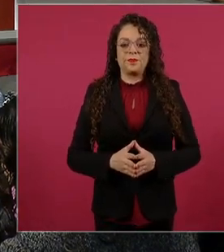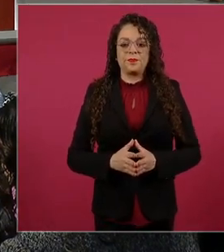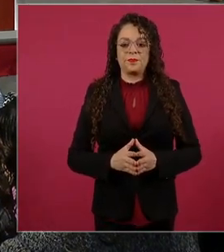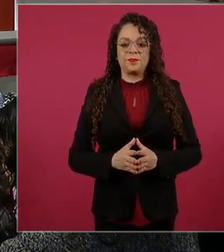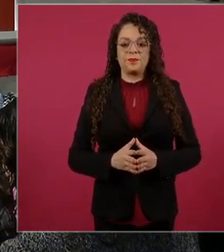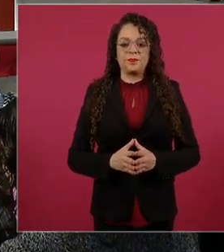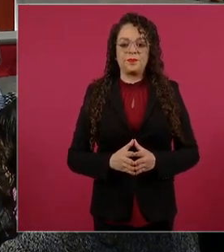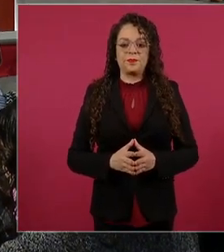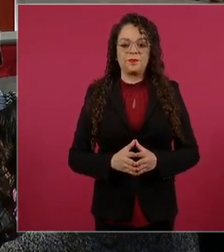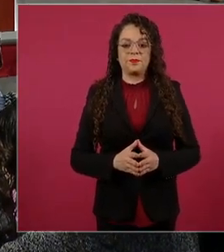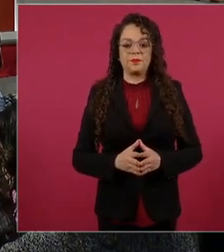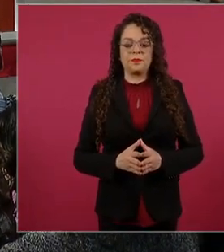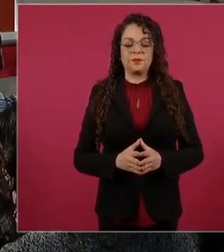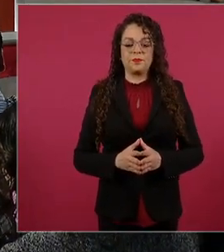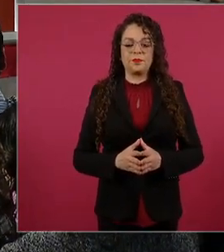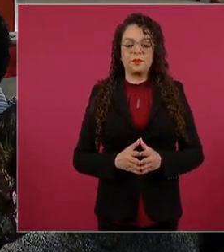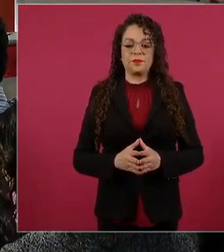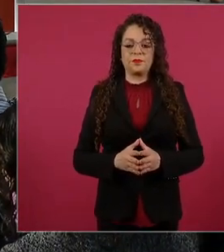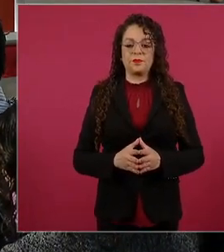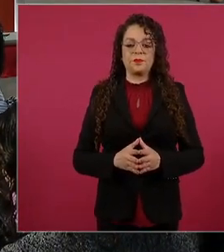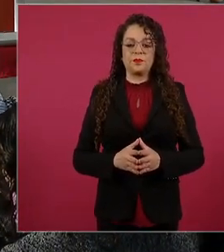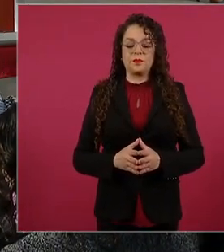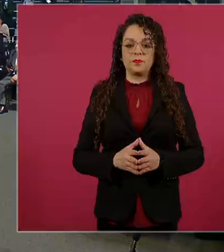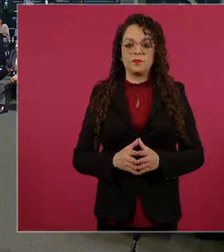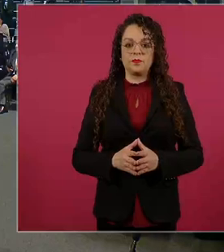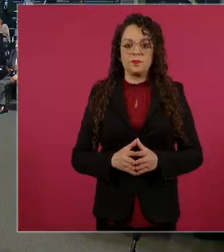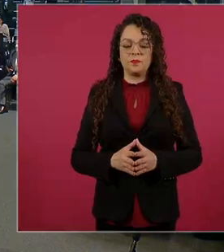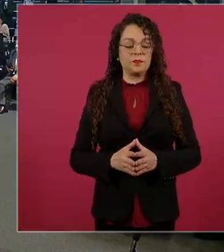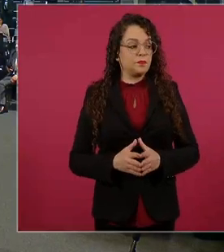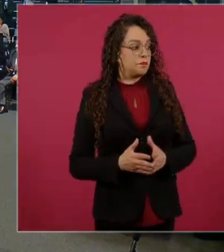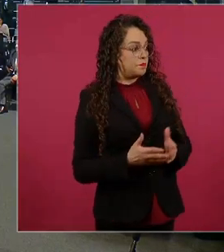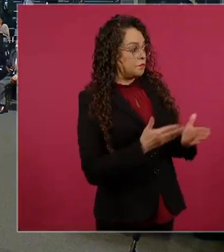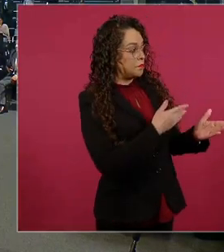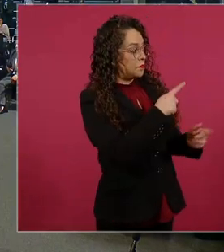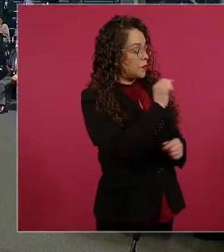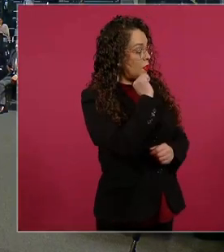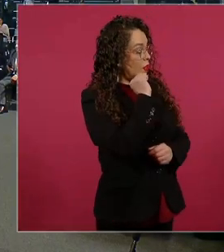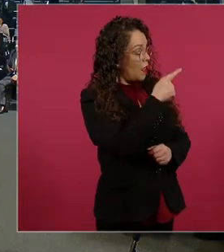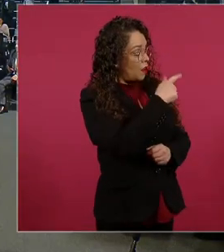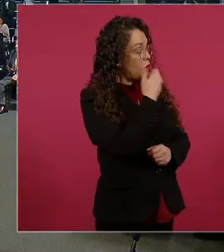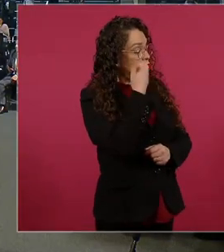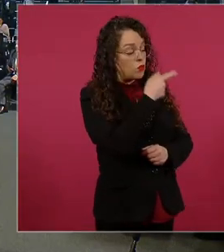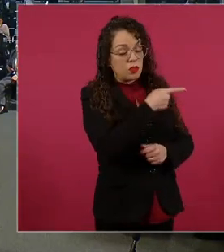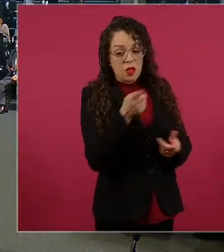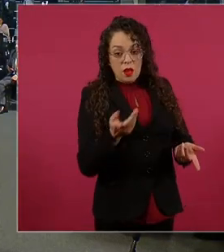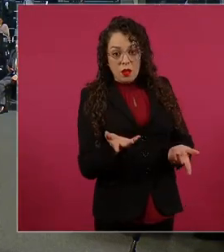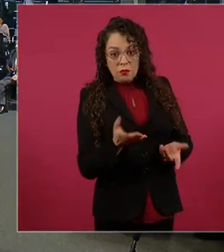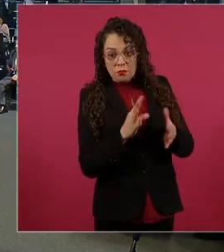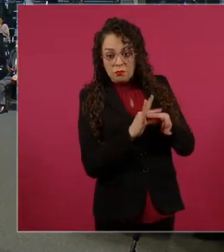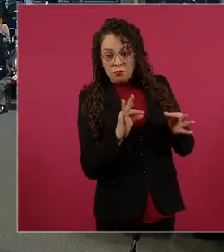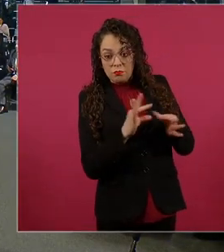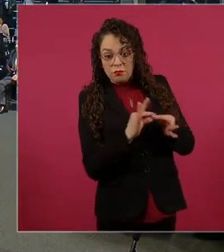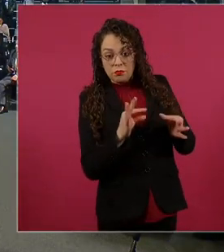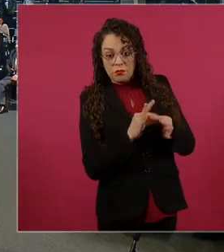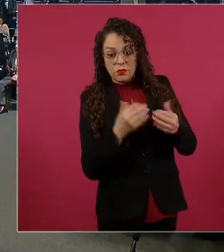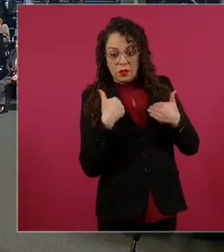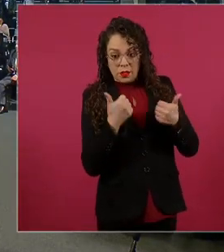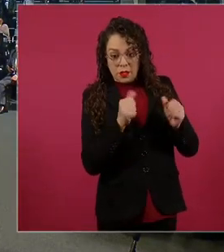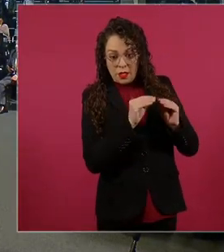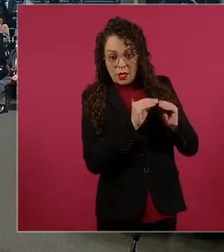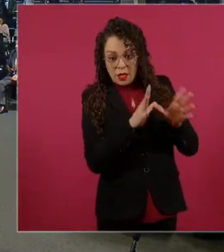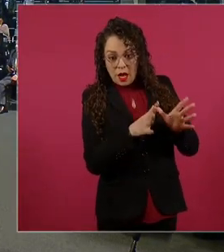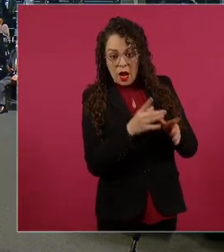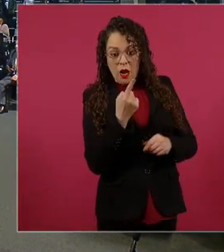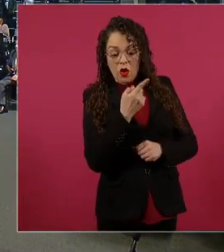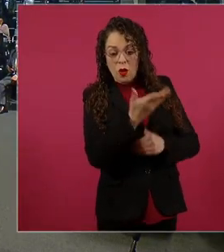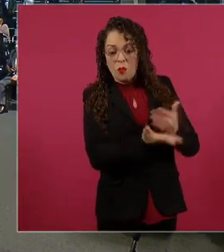No sé si quieras aclarar lo de cómo es lo que